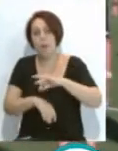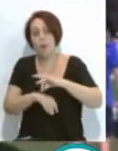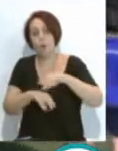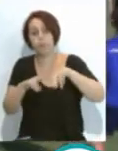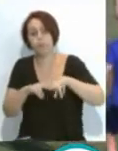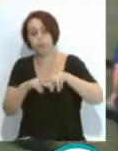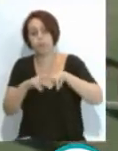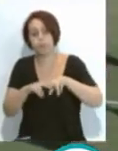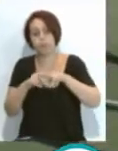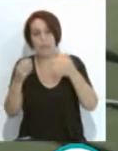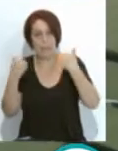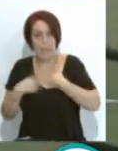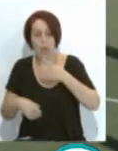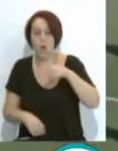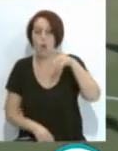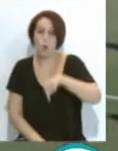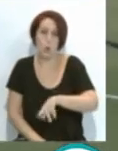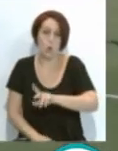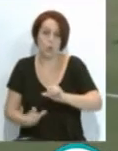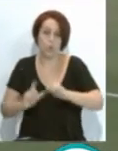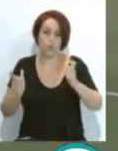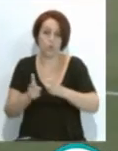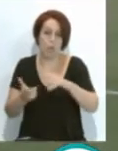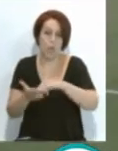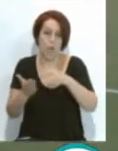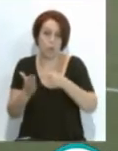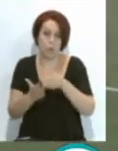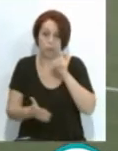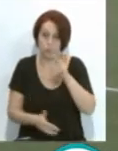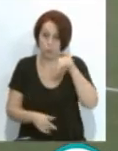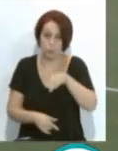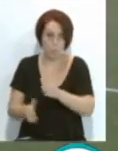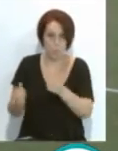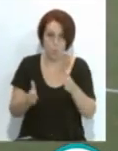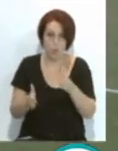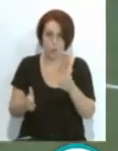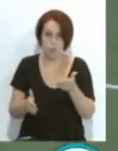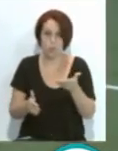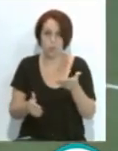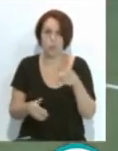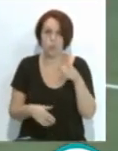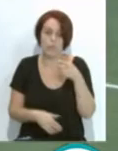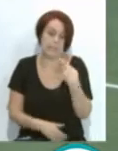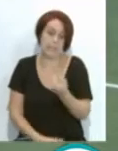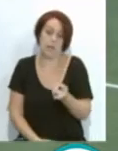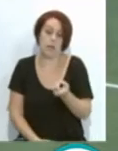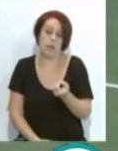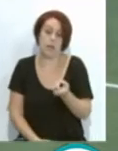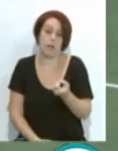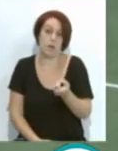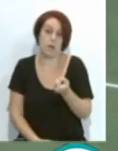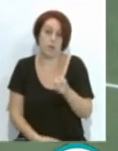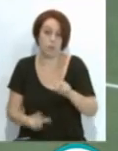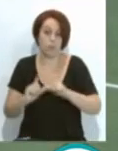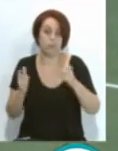médicos, y hoy vemos también a todo el cuerpo técnico, en este momento todavía, en ese